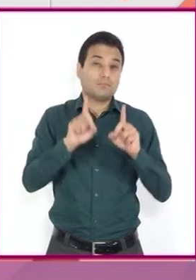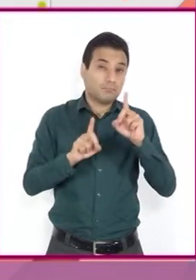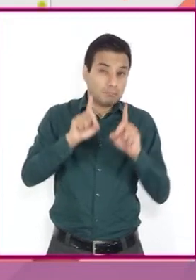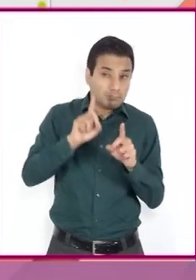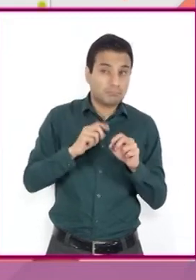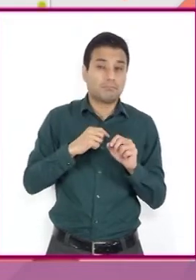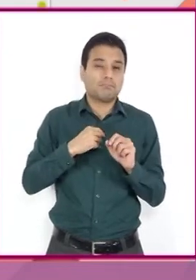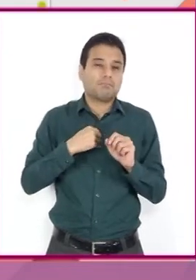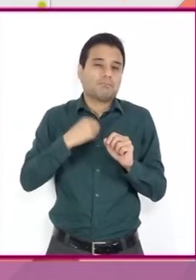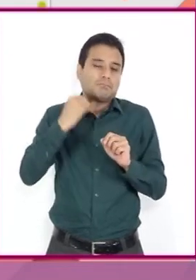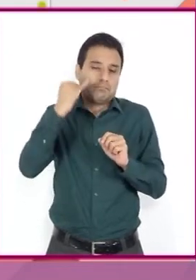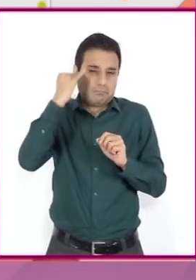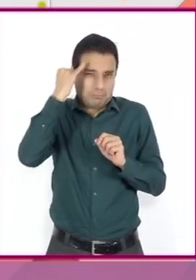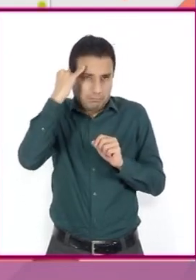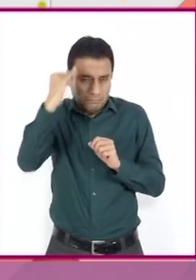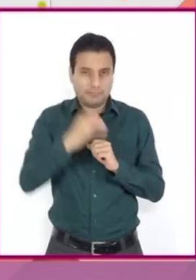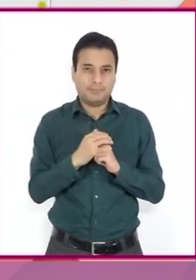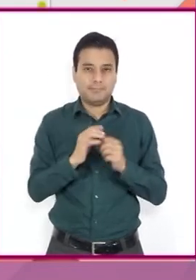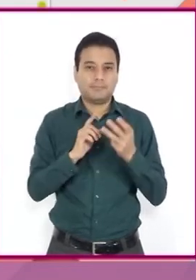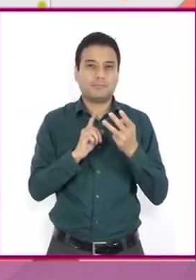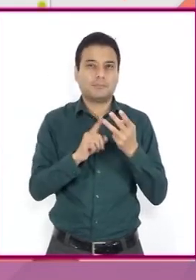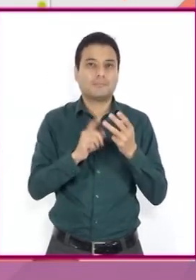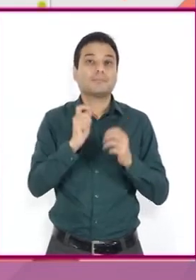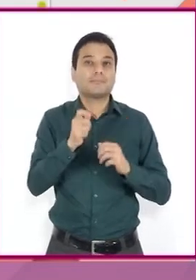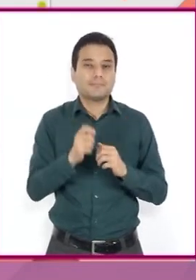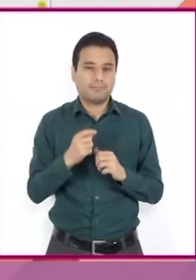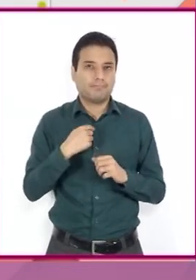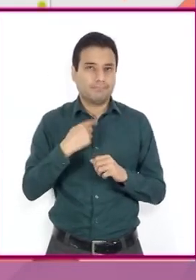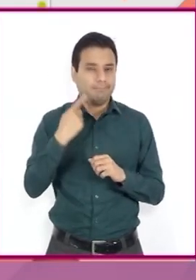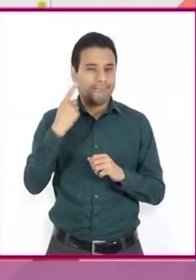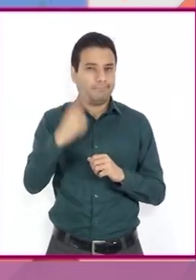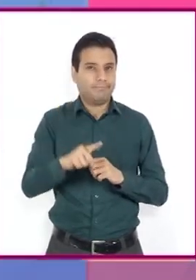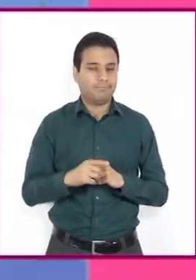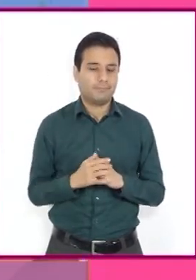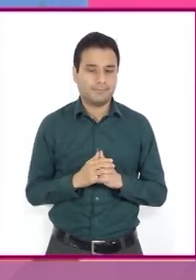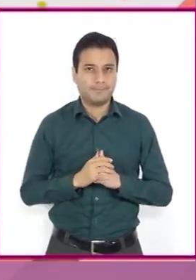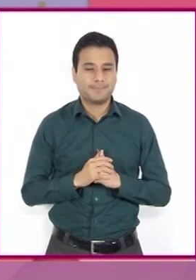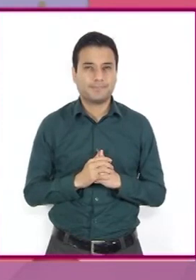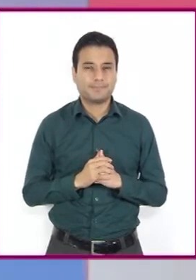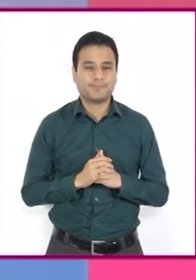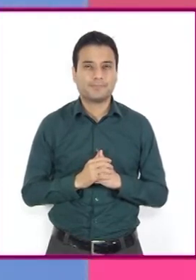hipotético. El imperativo expresa mandatos u obligaciones.